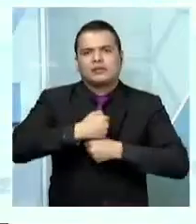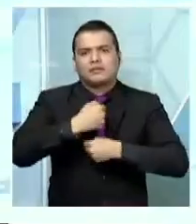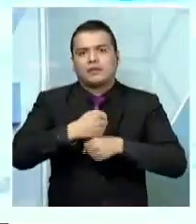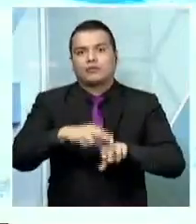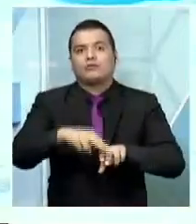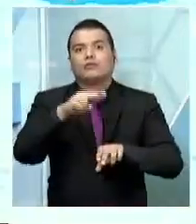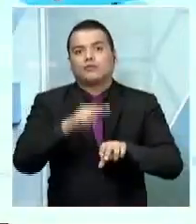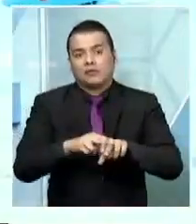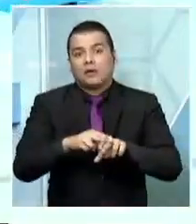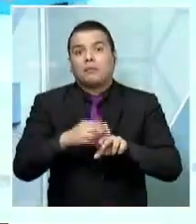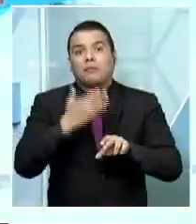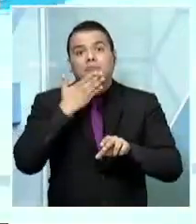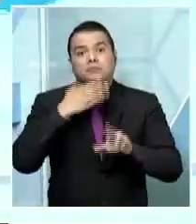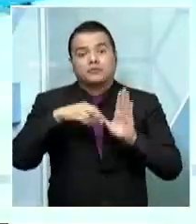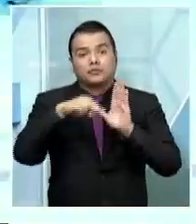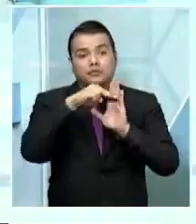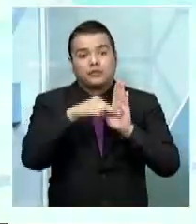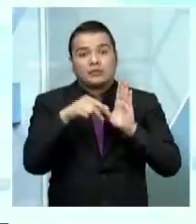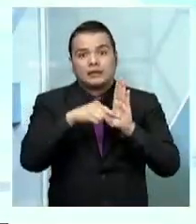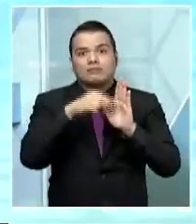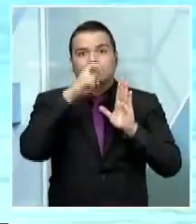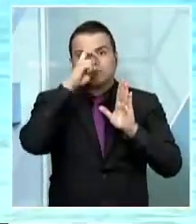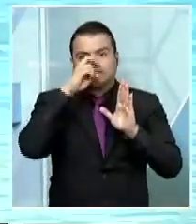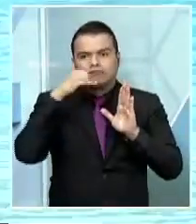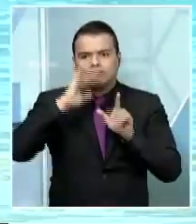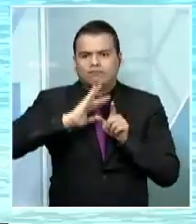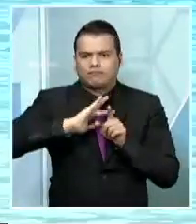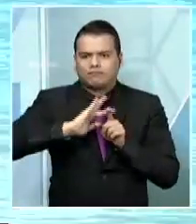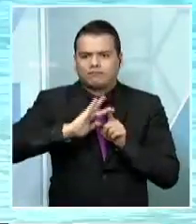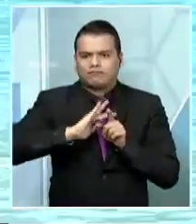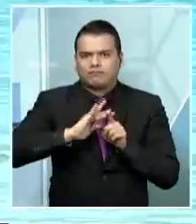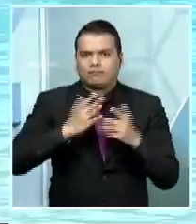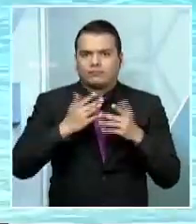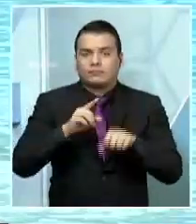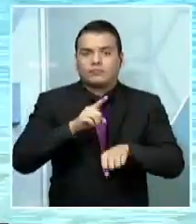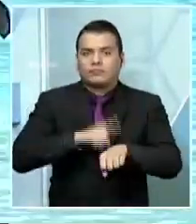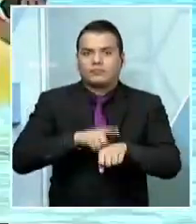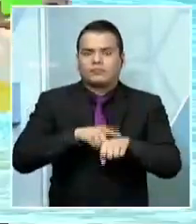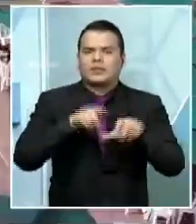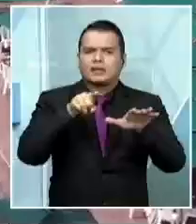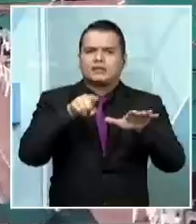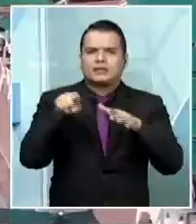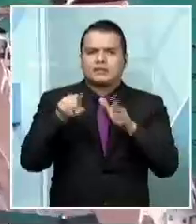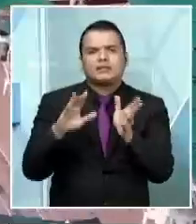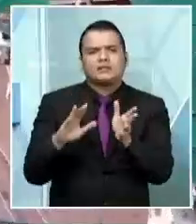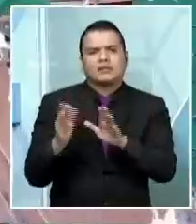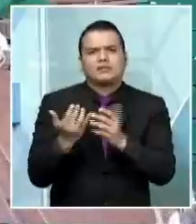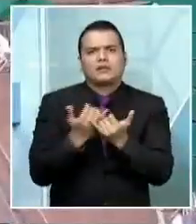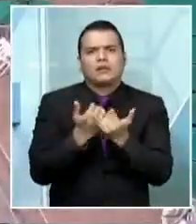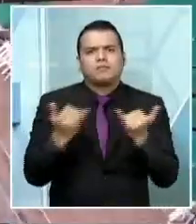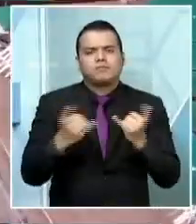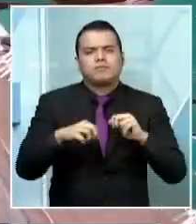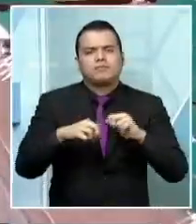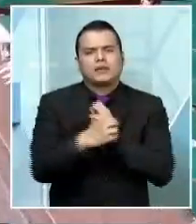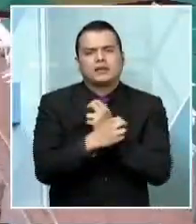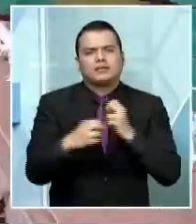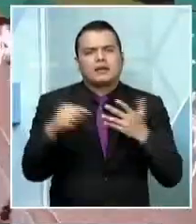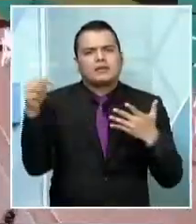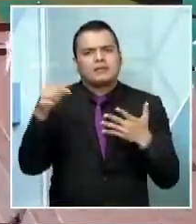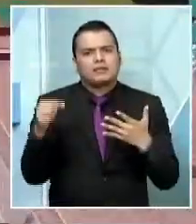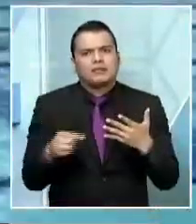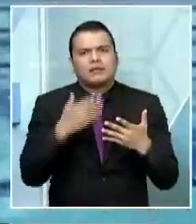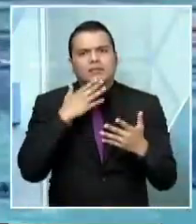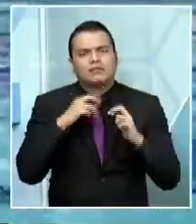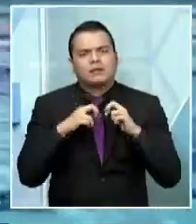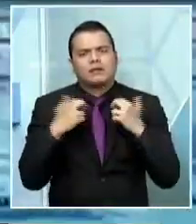Eso sí, con todos los protocolos de bioseguridad. Por más de 6 meses, los centros recreativos que operan en Cali se unieron en una gran mesa técnica